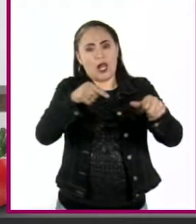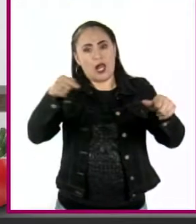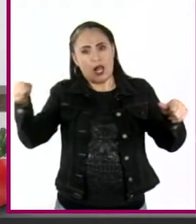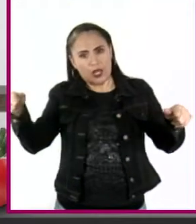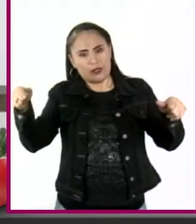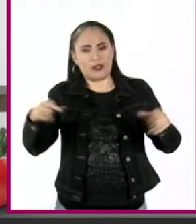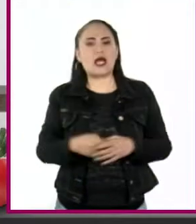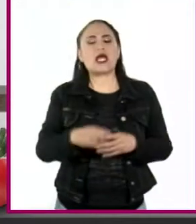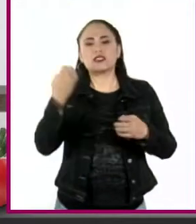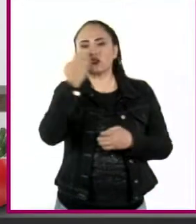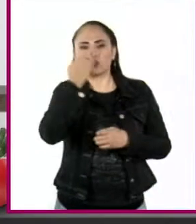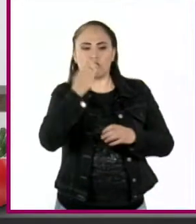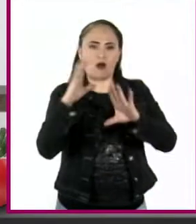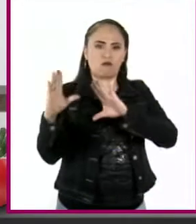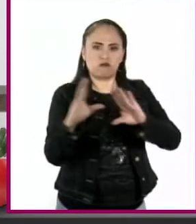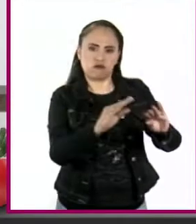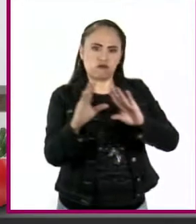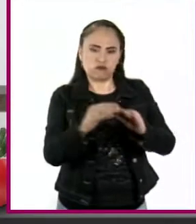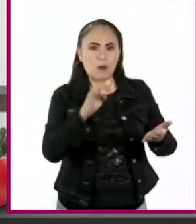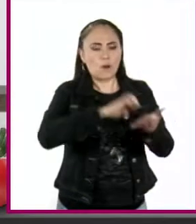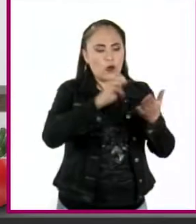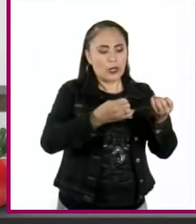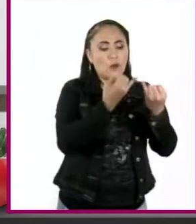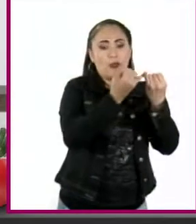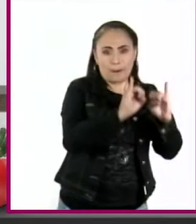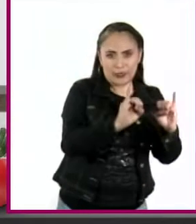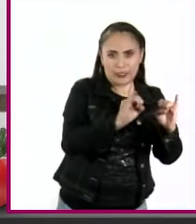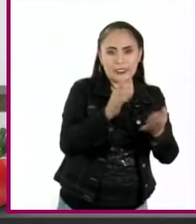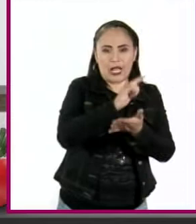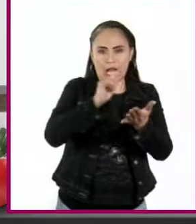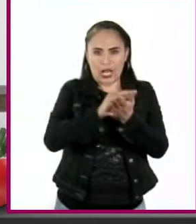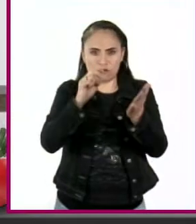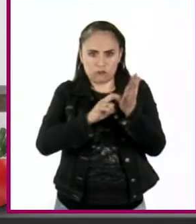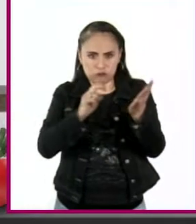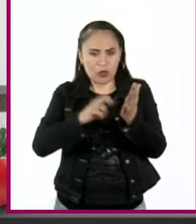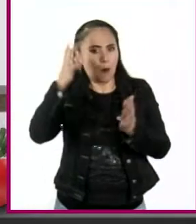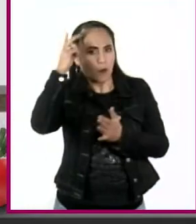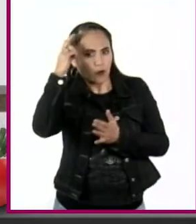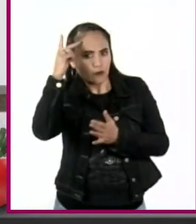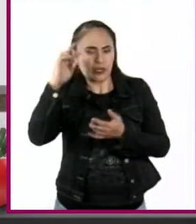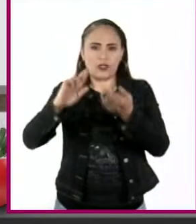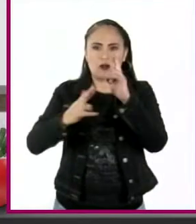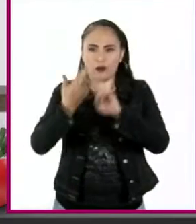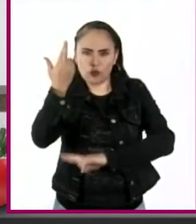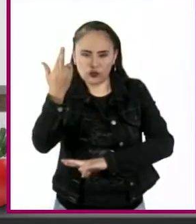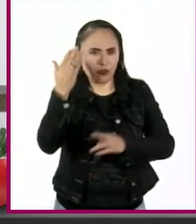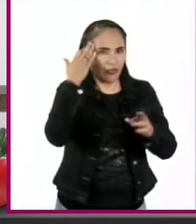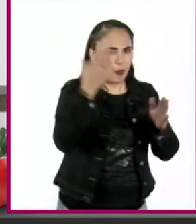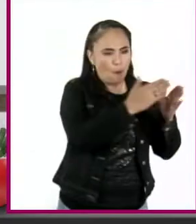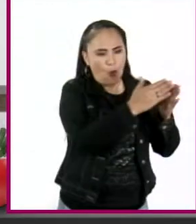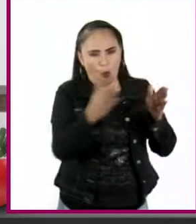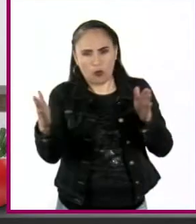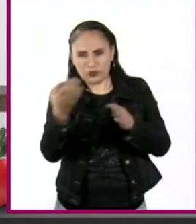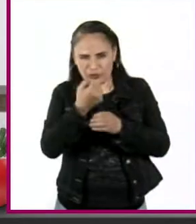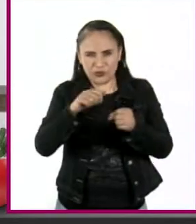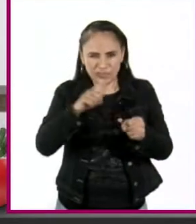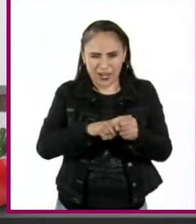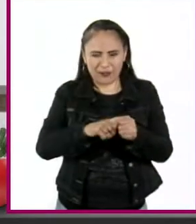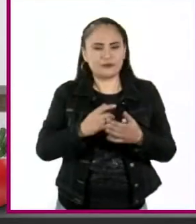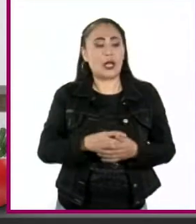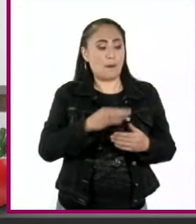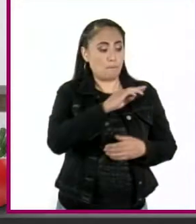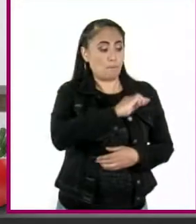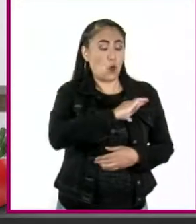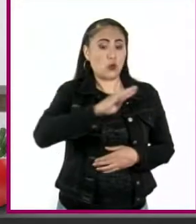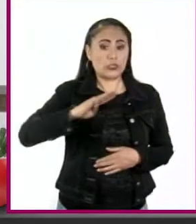las escuelas. Por ejemplo, la independencia, la reforma, el porfiriato o la revolución como periodos sociales, pero en donde los